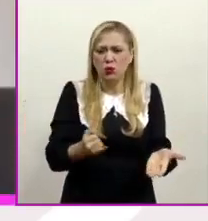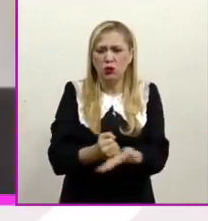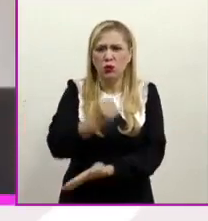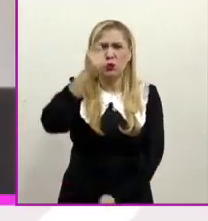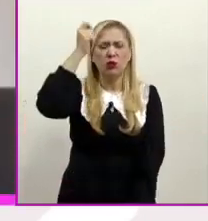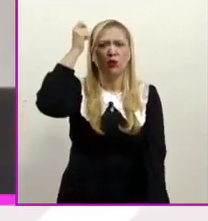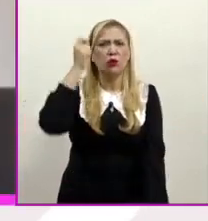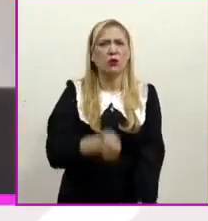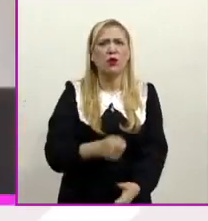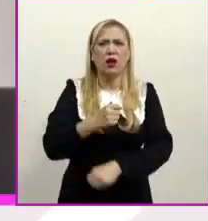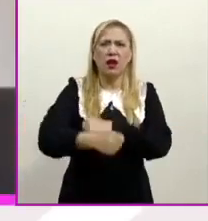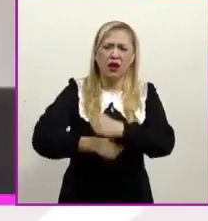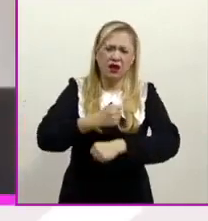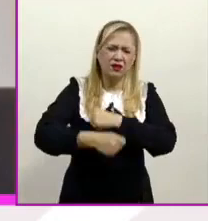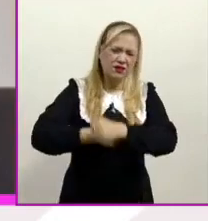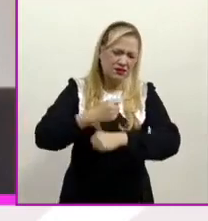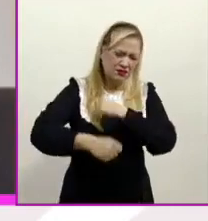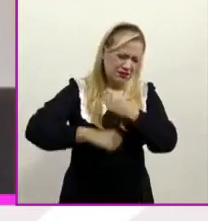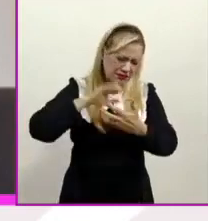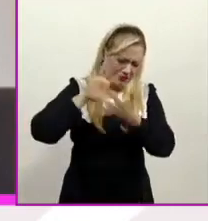de años de estar presos, ¿no?